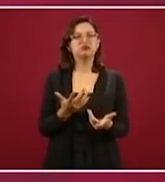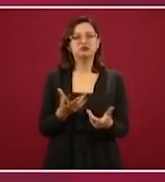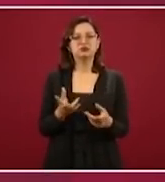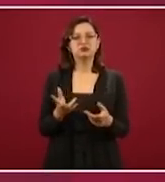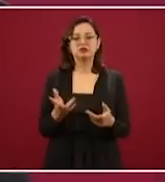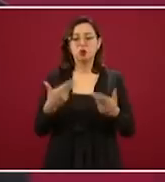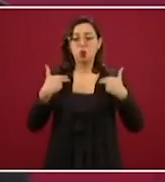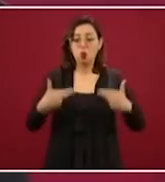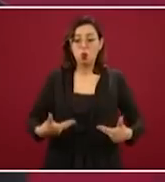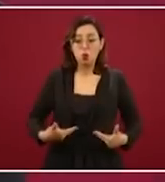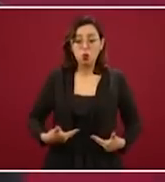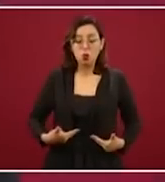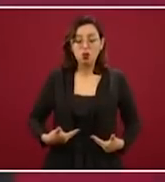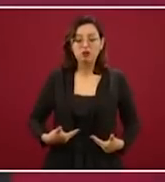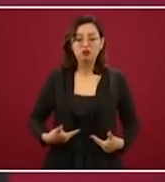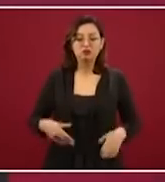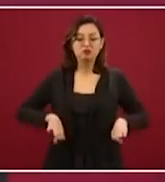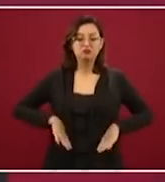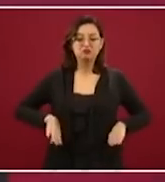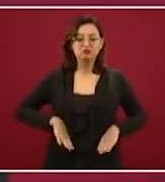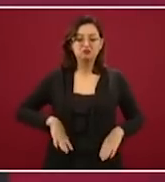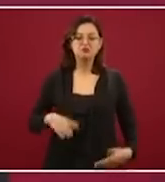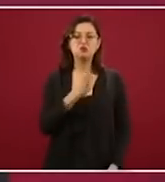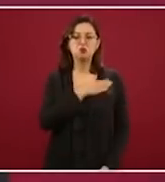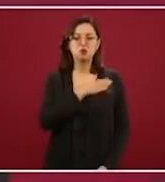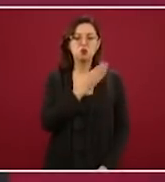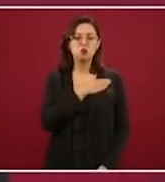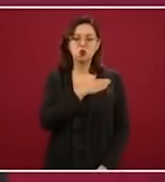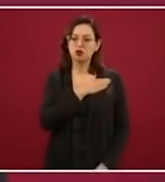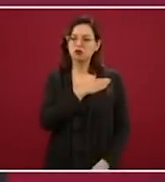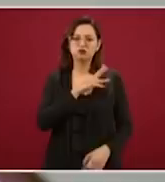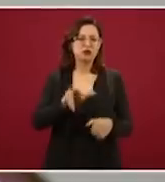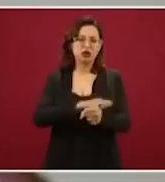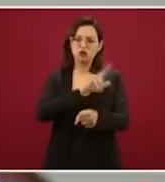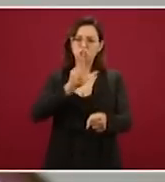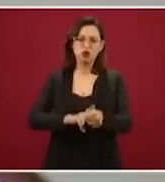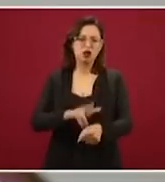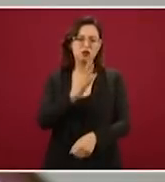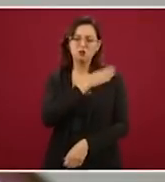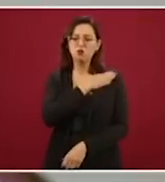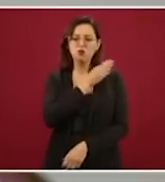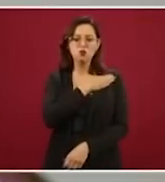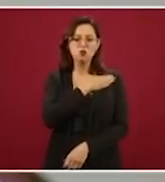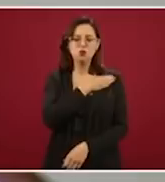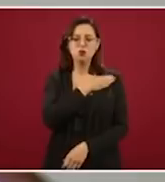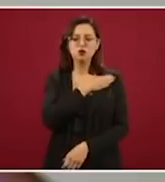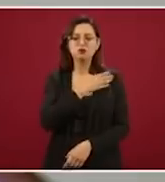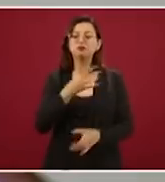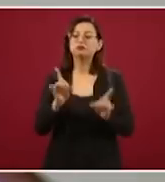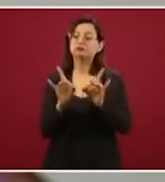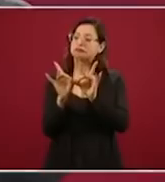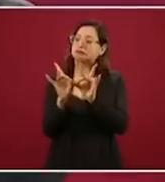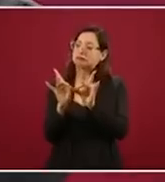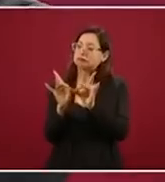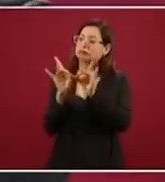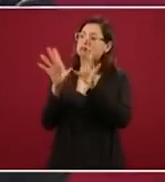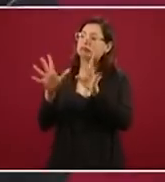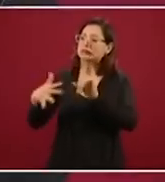el ser humano es bueno por naturaleza, que son las